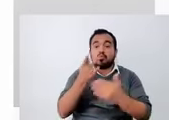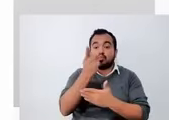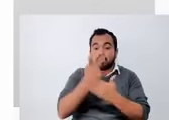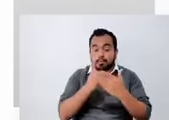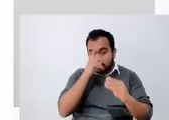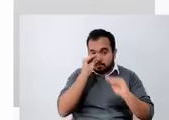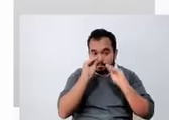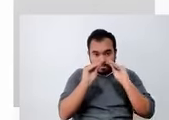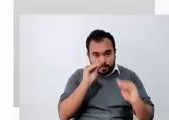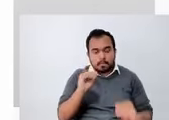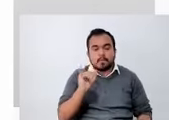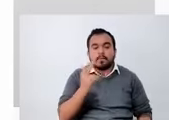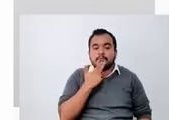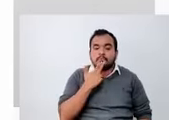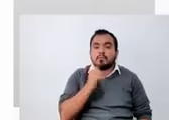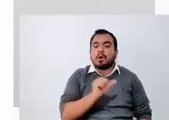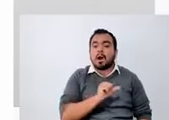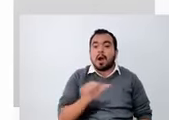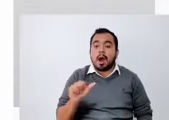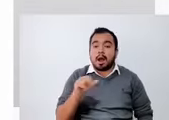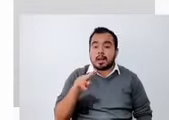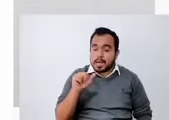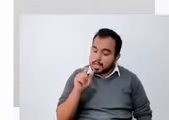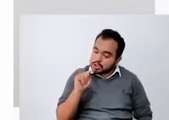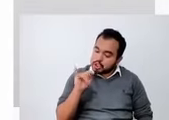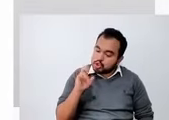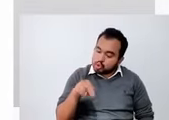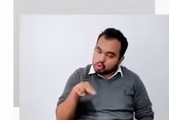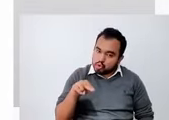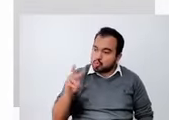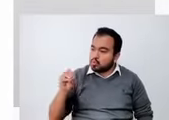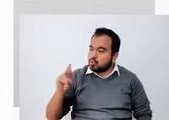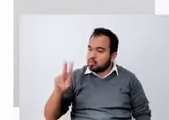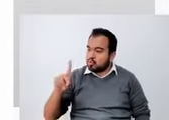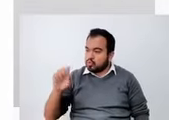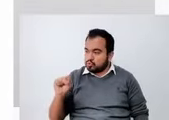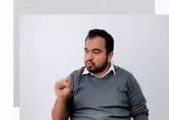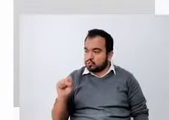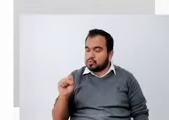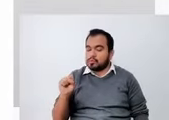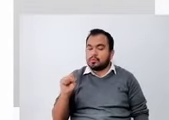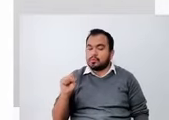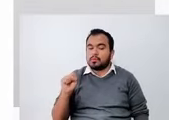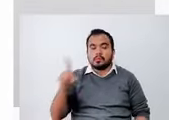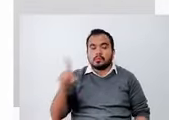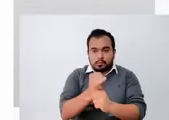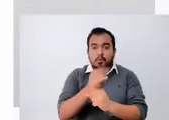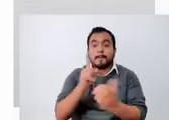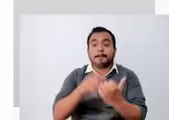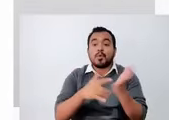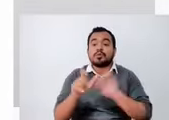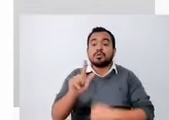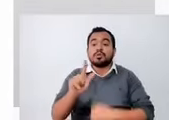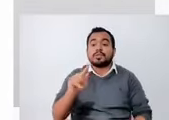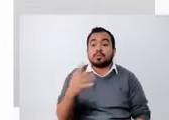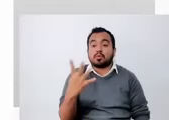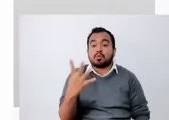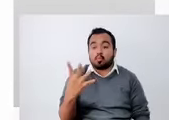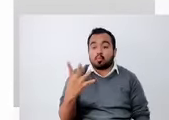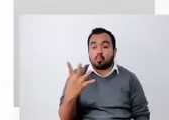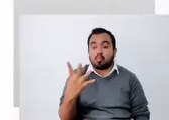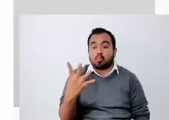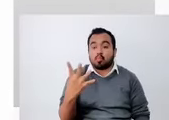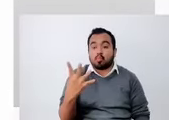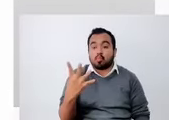funciona, es el famoso Nothing Works, frase que él no decía, de Martinson en su artículo del año 1974. Bueno, hay un artículo de Martinson mismo